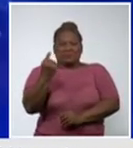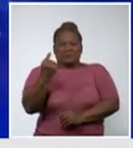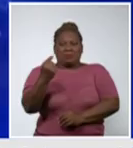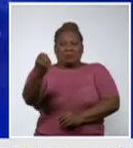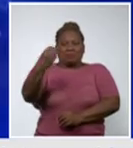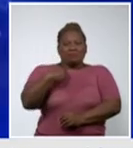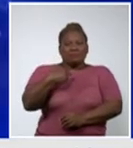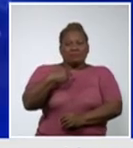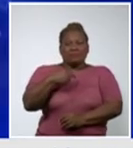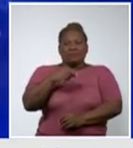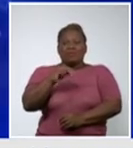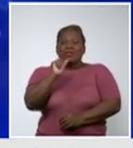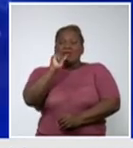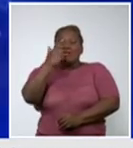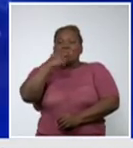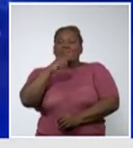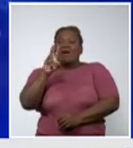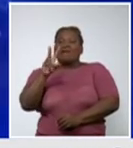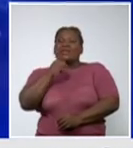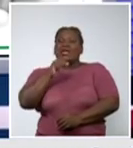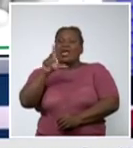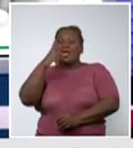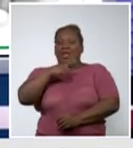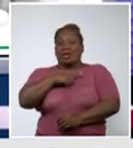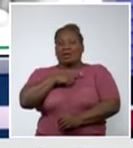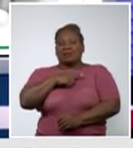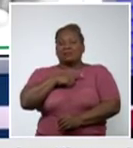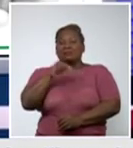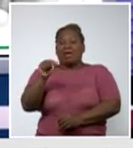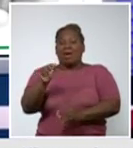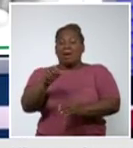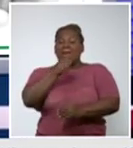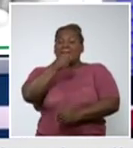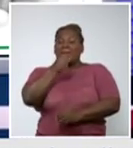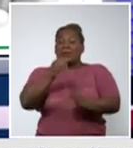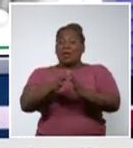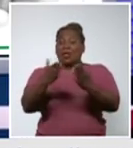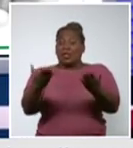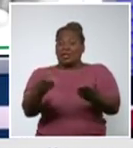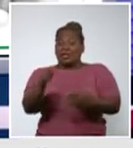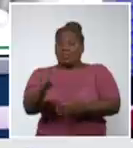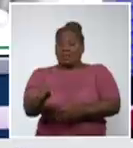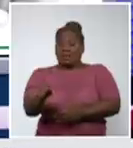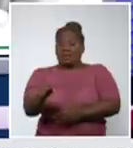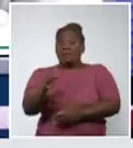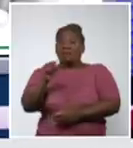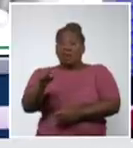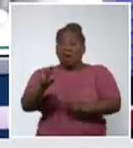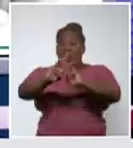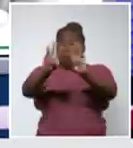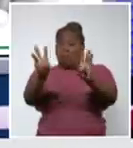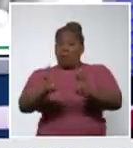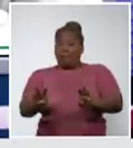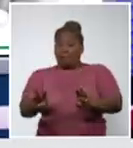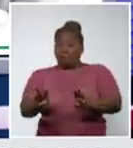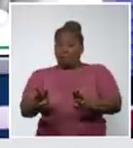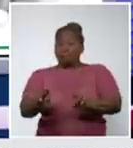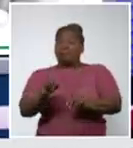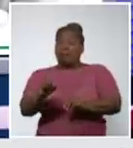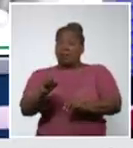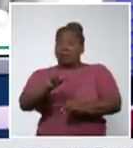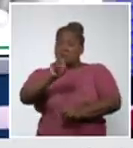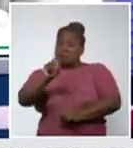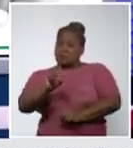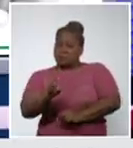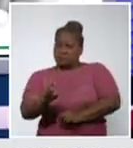Dalila Castro, quien es periodista de Juventud Técnica. Llegó a la página web de ellos una pregunta de un usuario